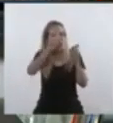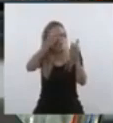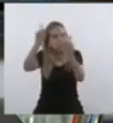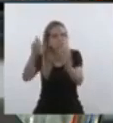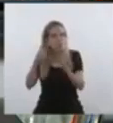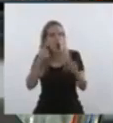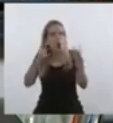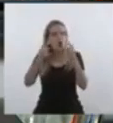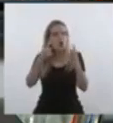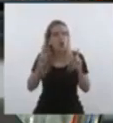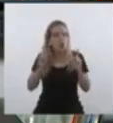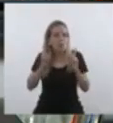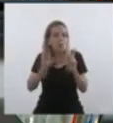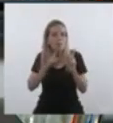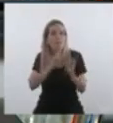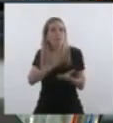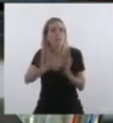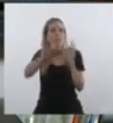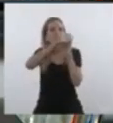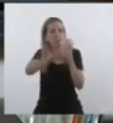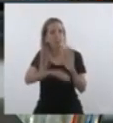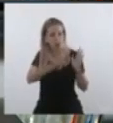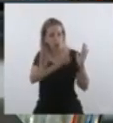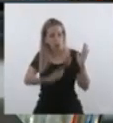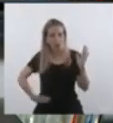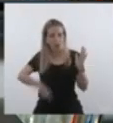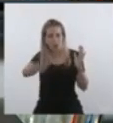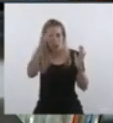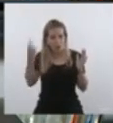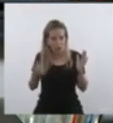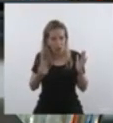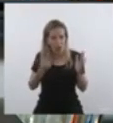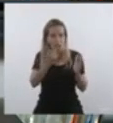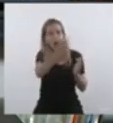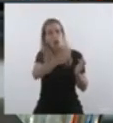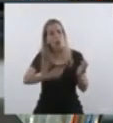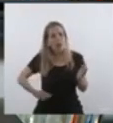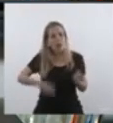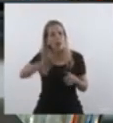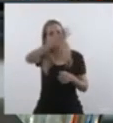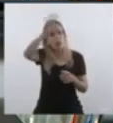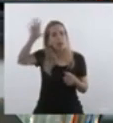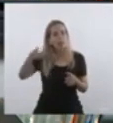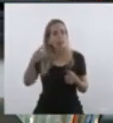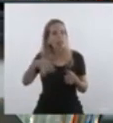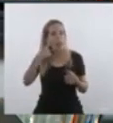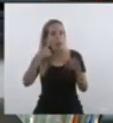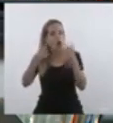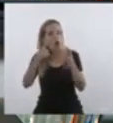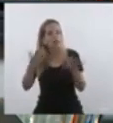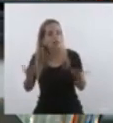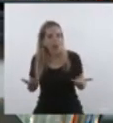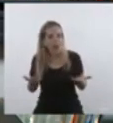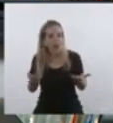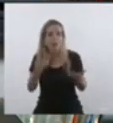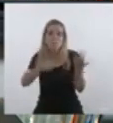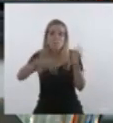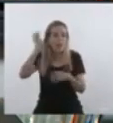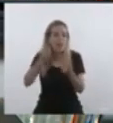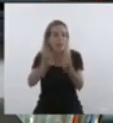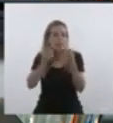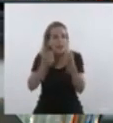que tomamos y hagan cumplir las decisiones que tomamos. Y lo que más necesitamos es que